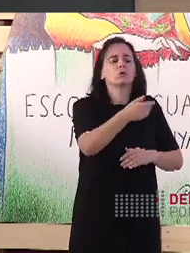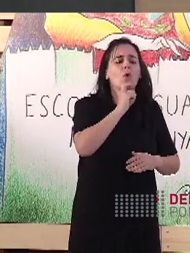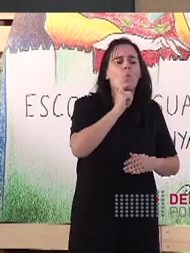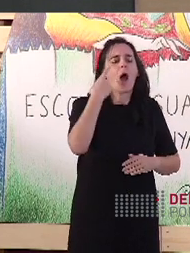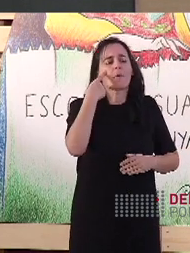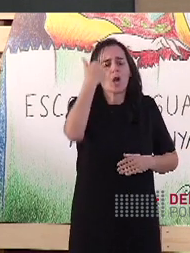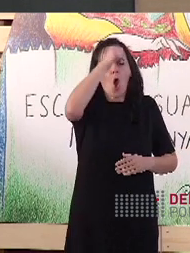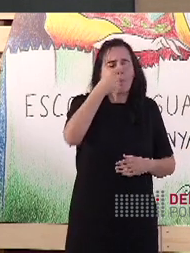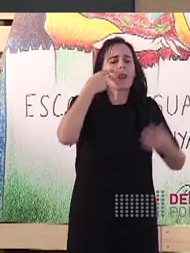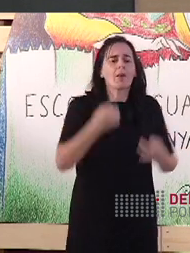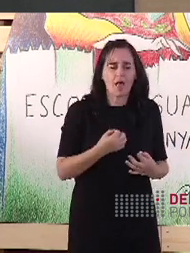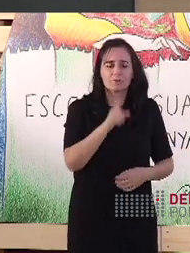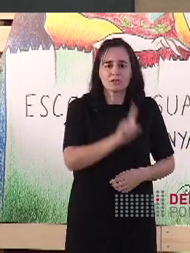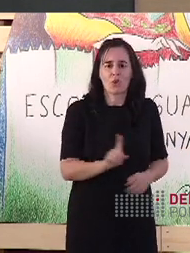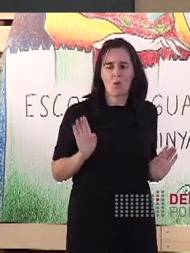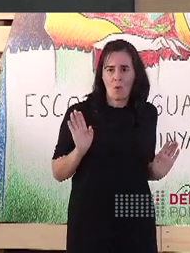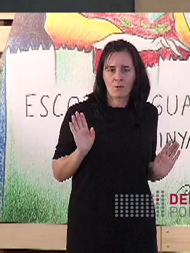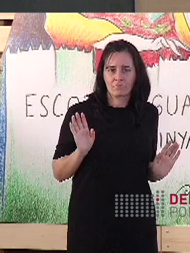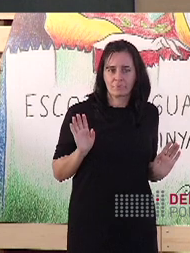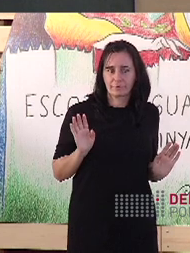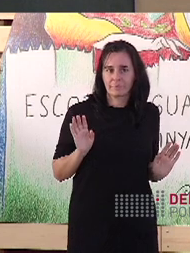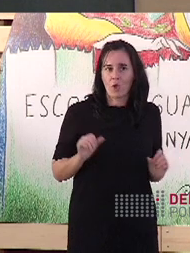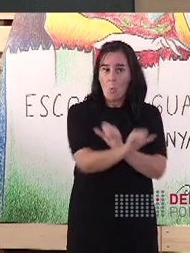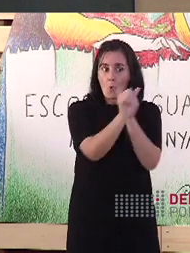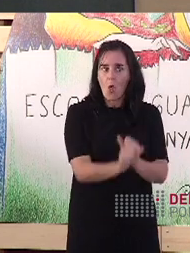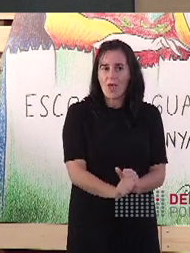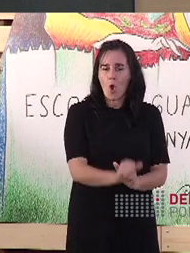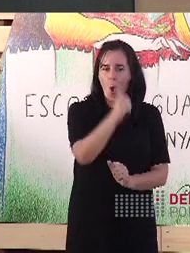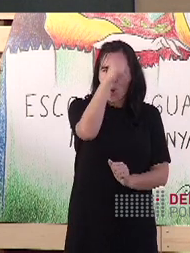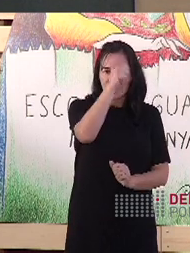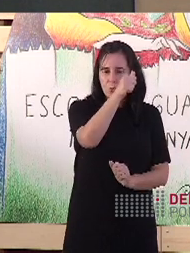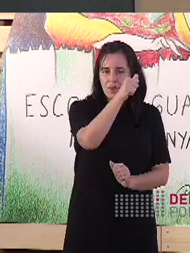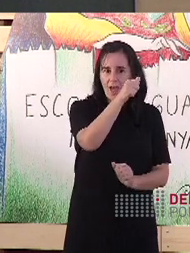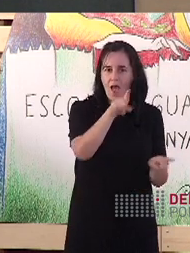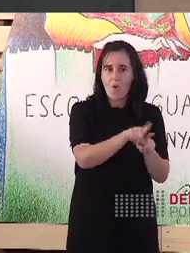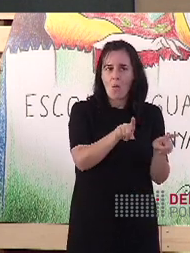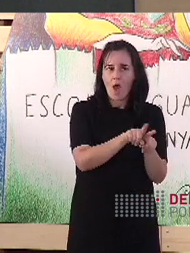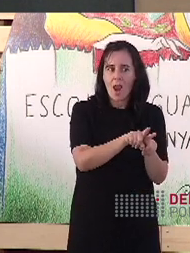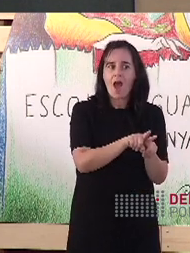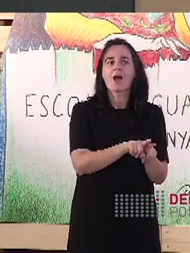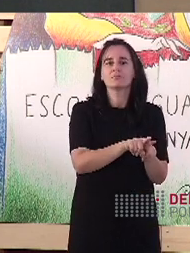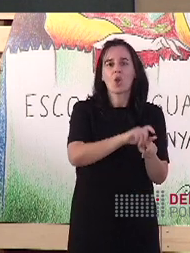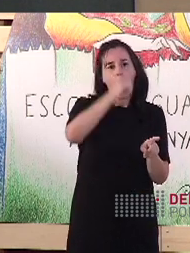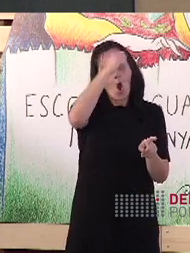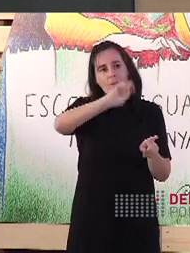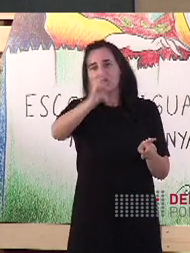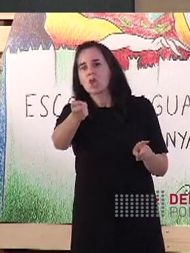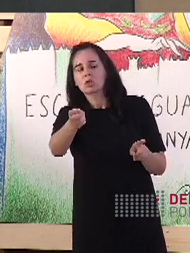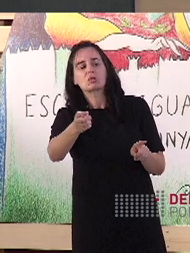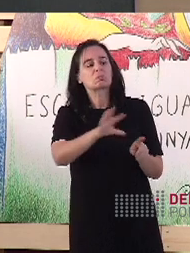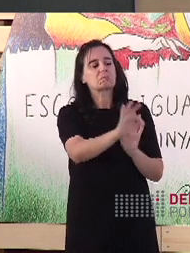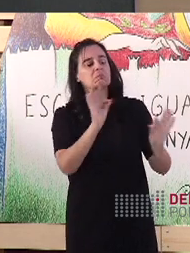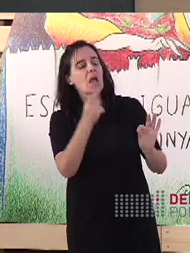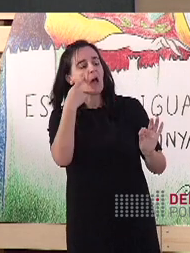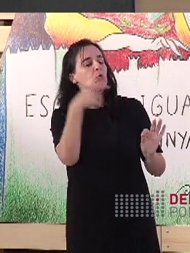no. El modelo de masculinidad recae sobre los pares. Son los otros hombres los que van a decidir si vosotros sois hombres de verdad o si